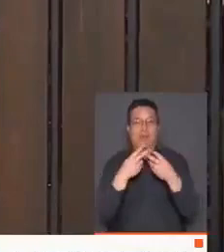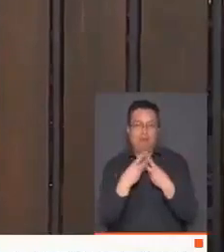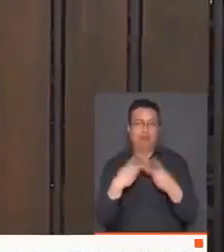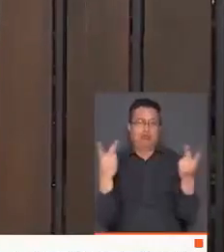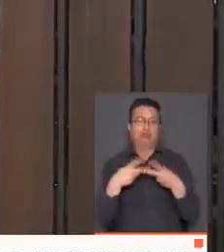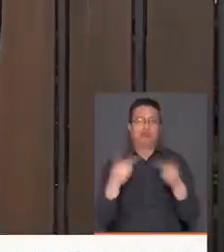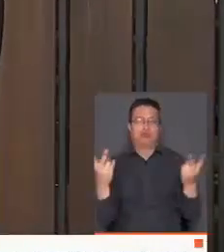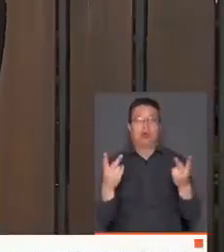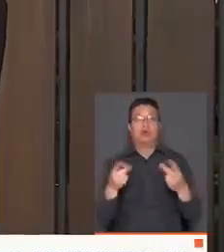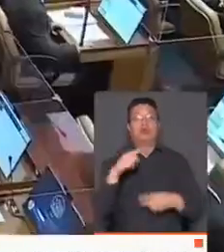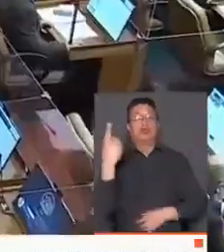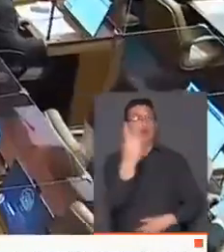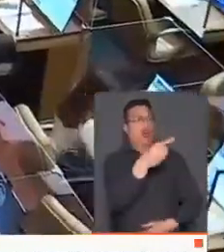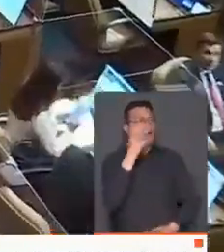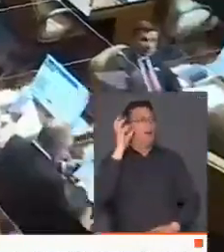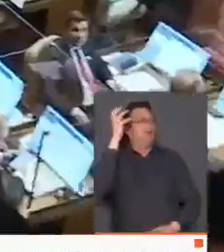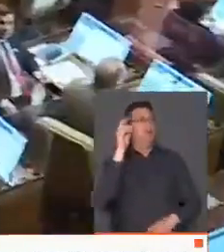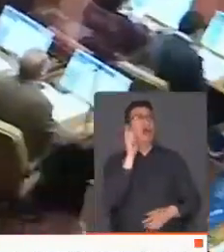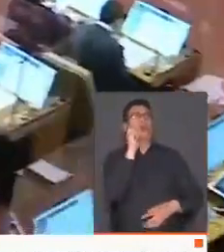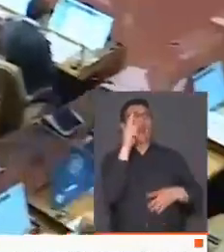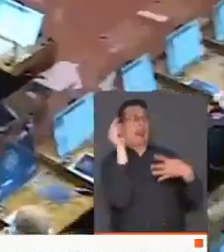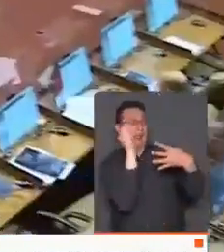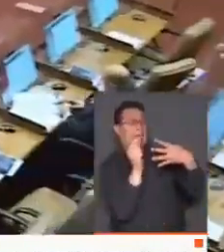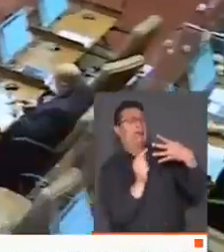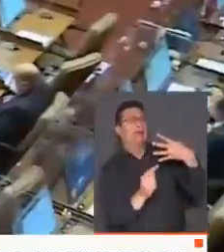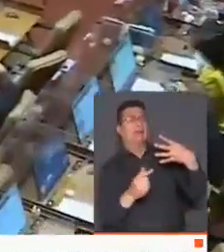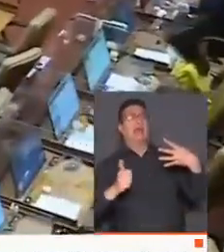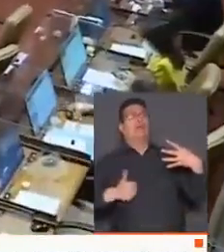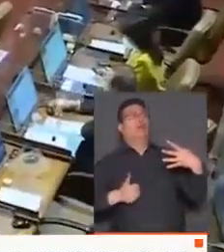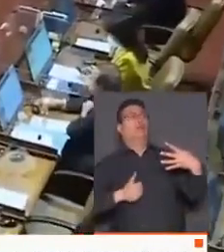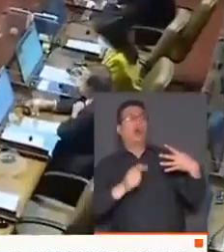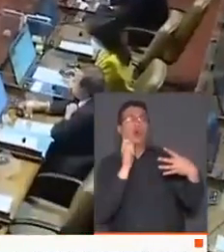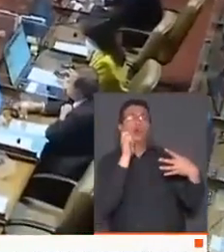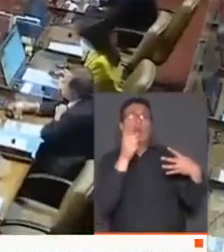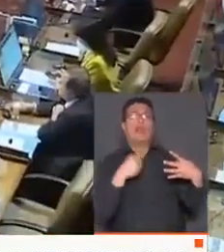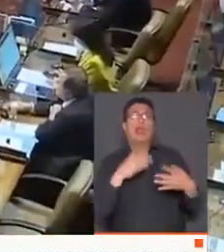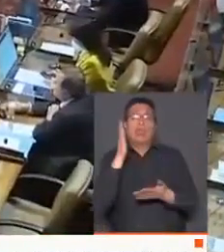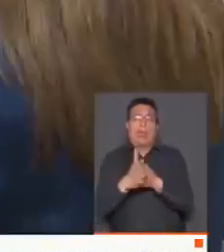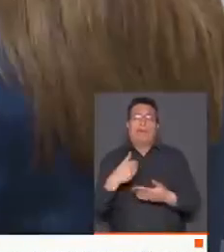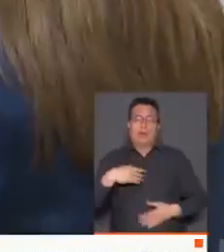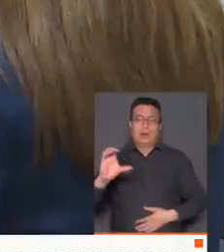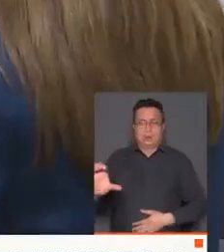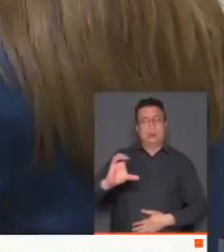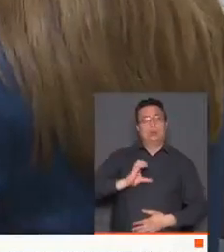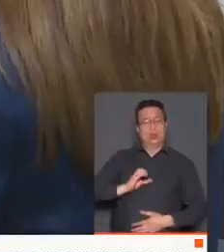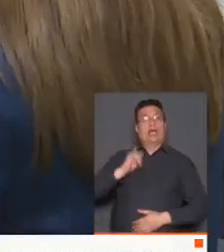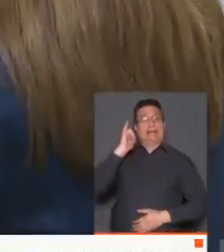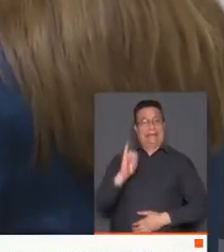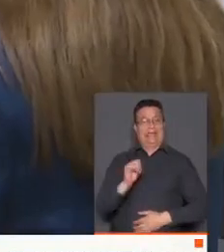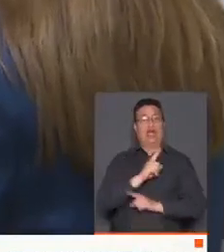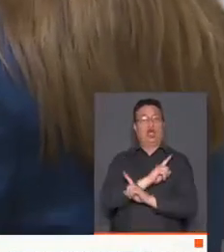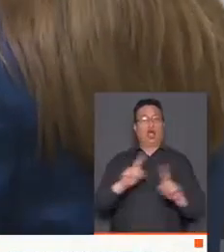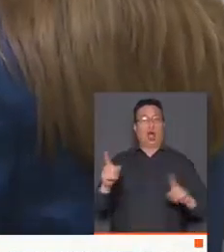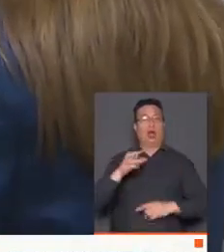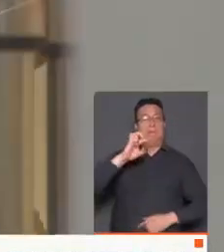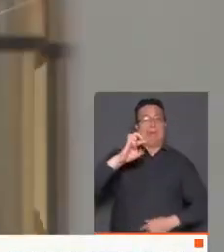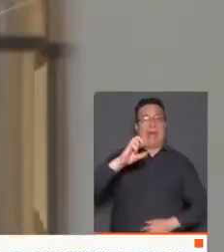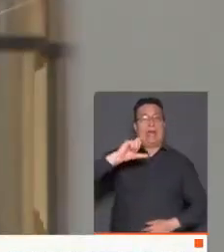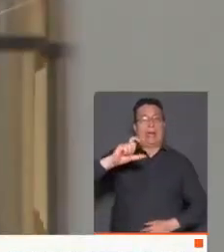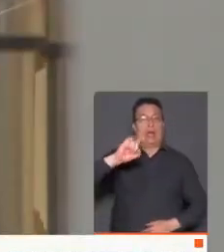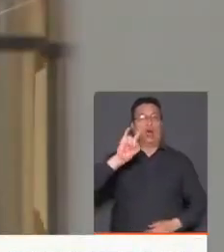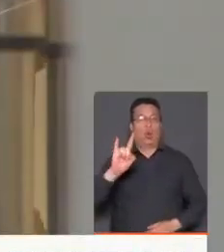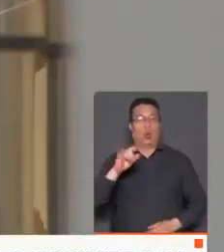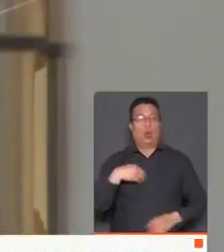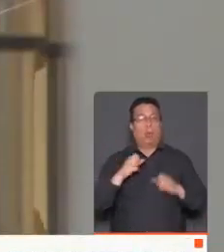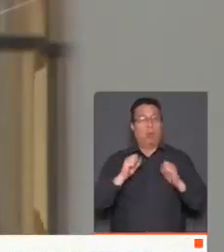Se desconoce con exactitud Cuáles son los criterios que el sistema considera para definir si usted postulante para recibir la pensión garantizada universal